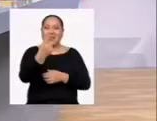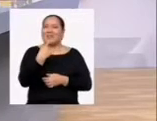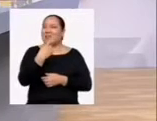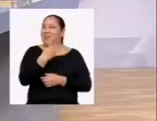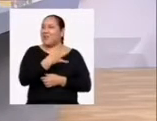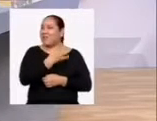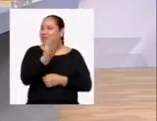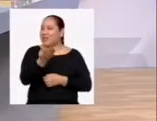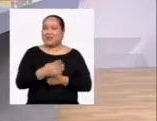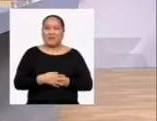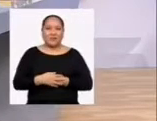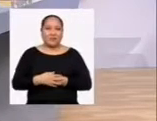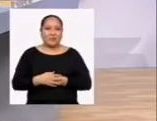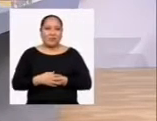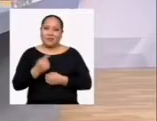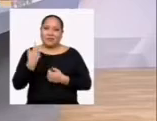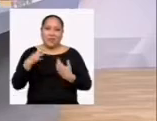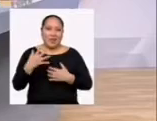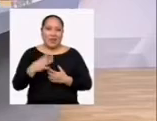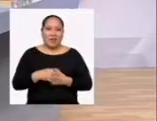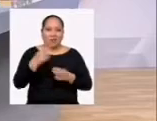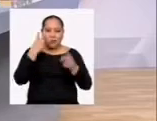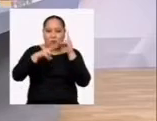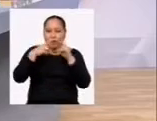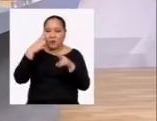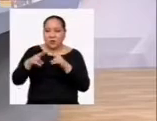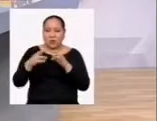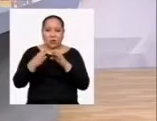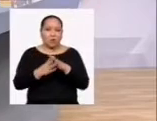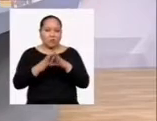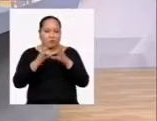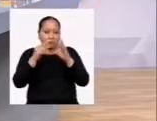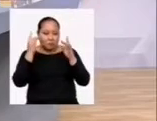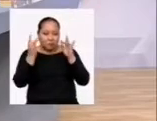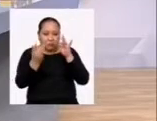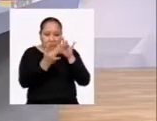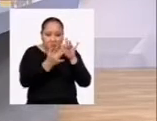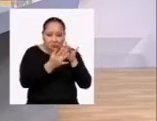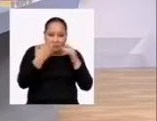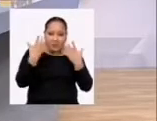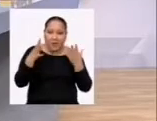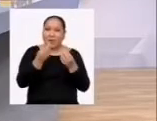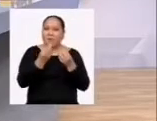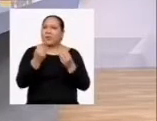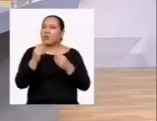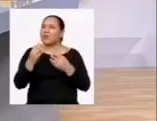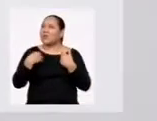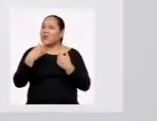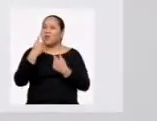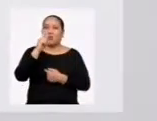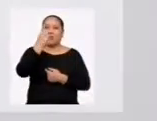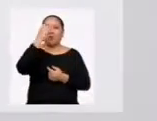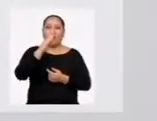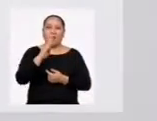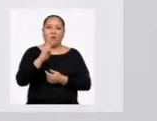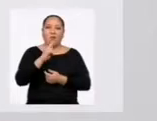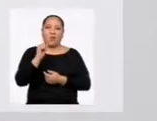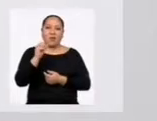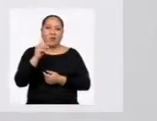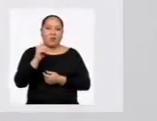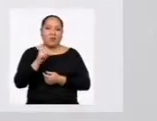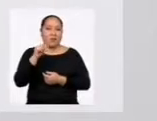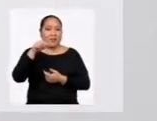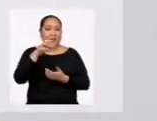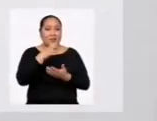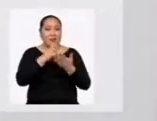de secundaria. A estas alturas he visto por las redes que ya varios tienen su primer borrador. Creo que el